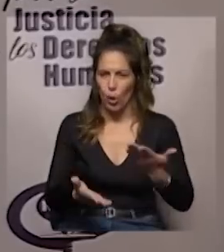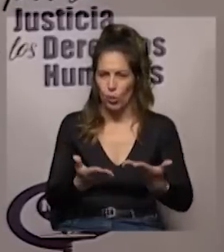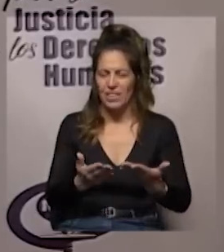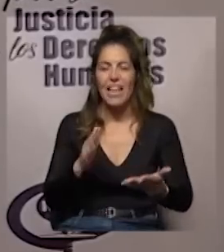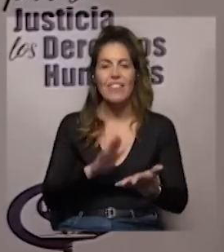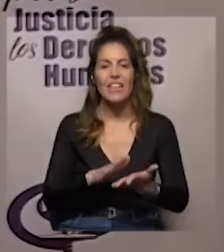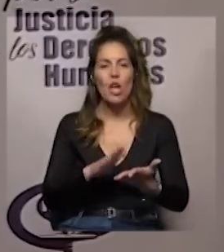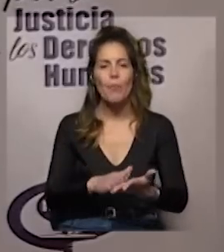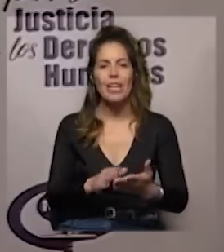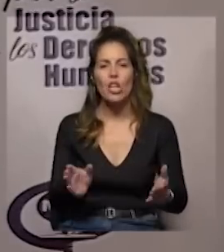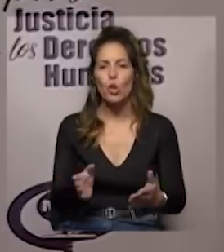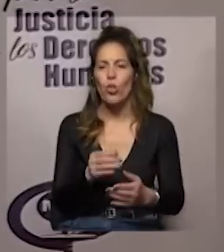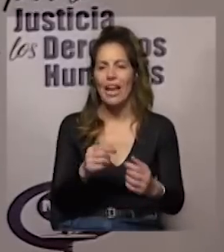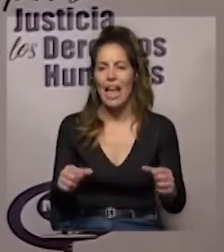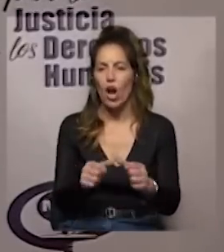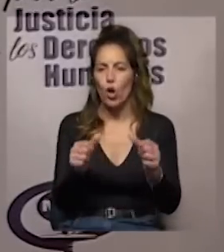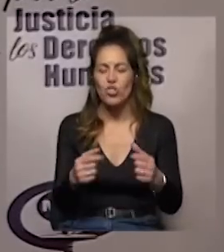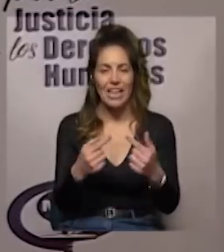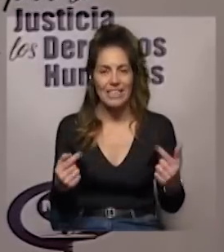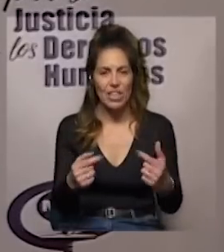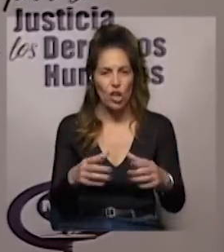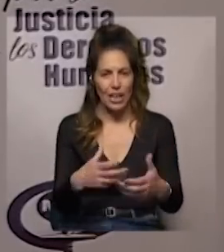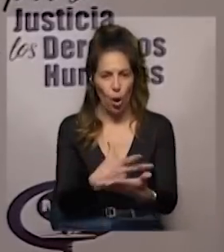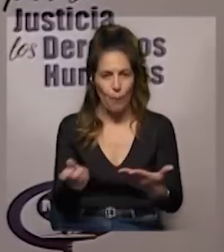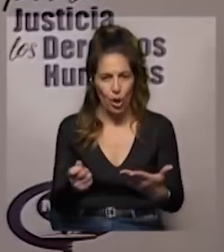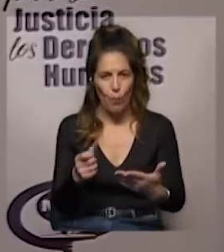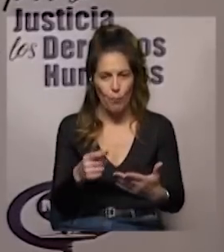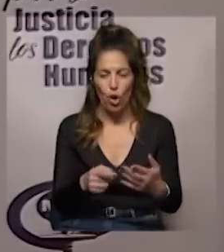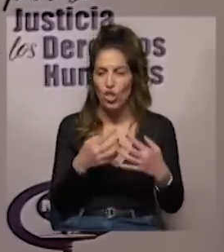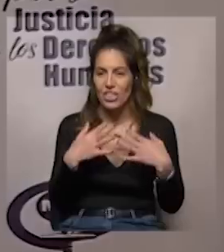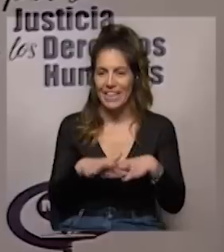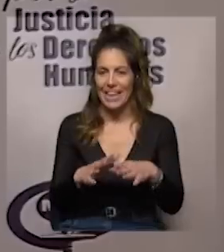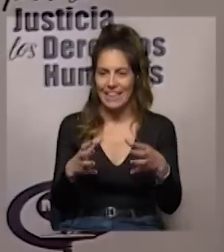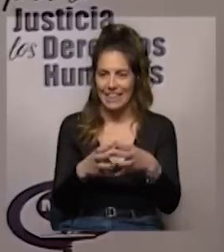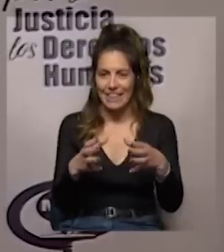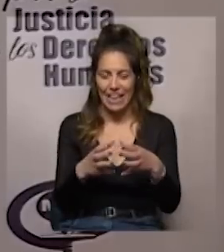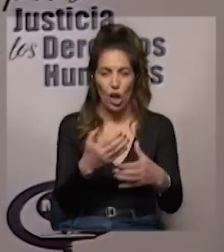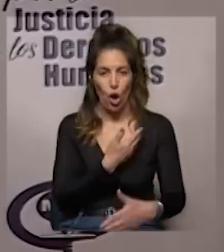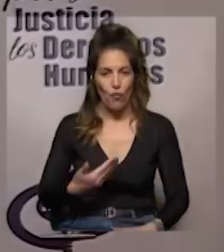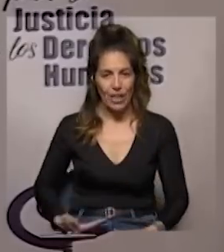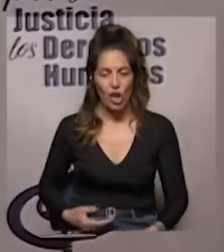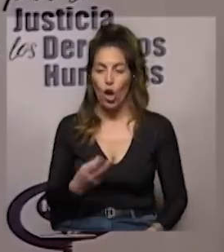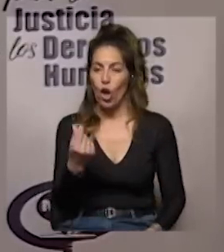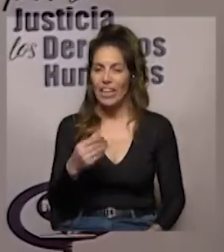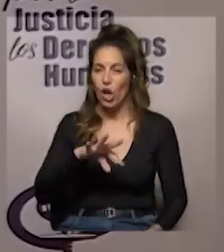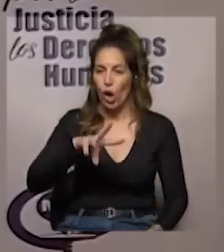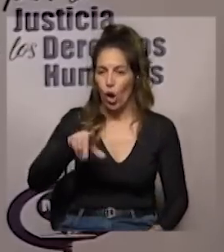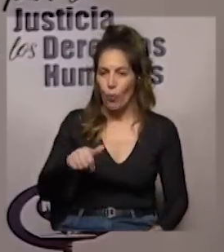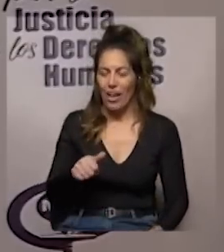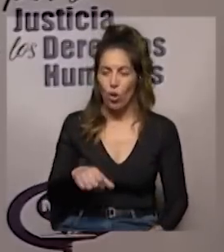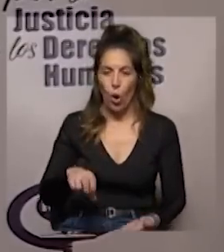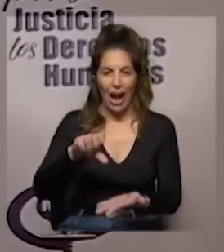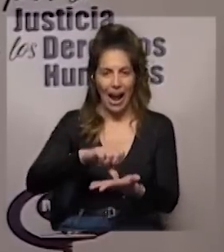determinar todas las propiedades que pudieron ser adquiridas por los integrantes del gobierno interino con el dinero robado a la